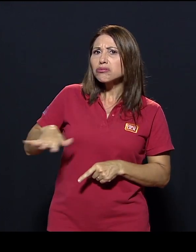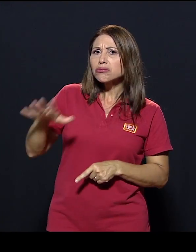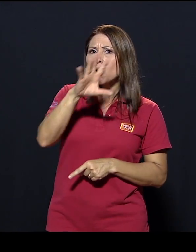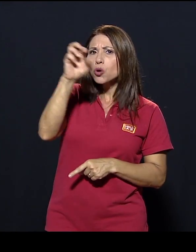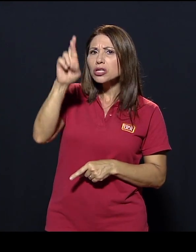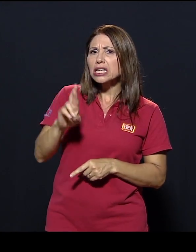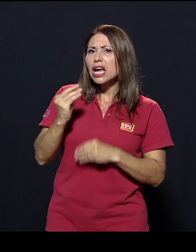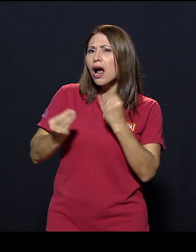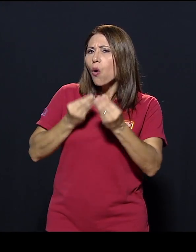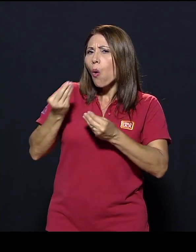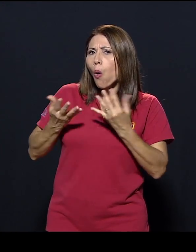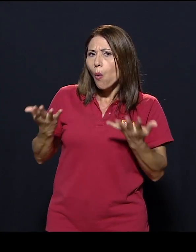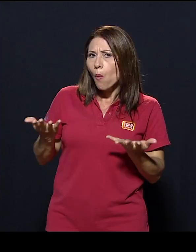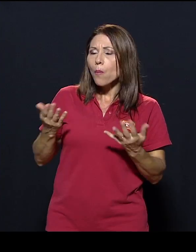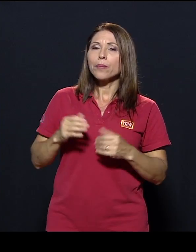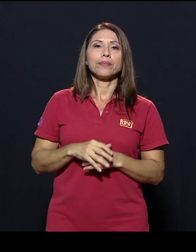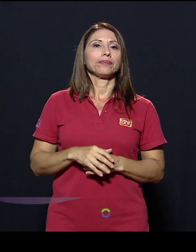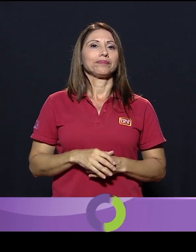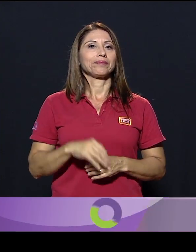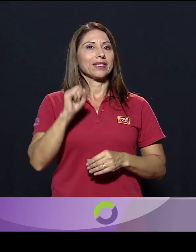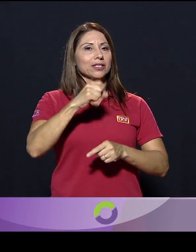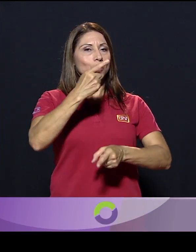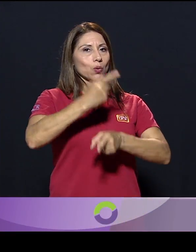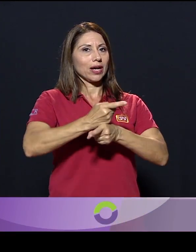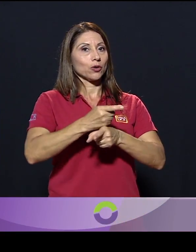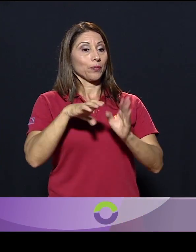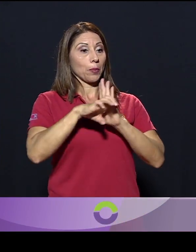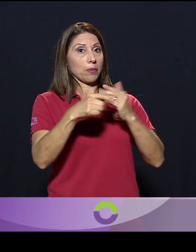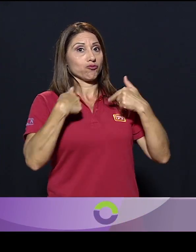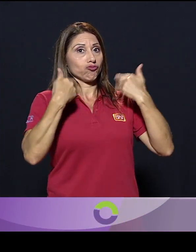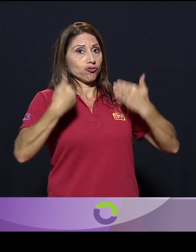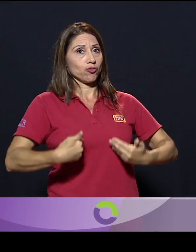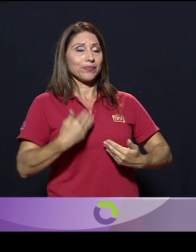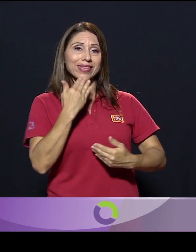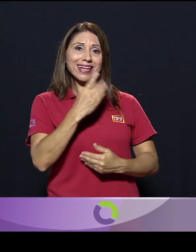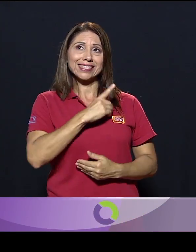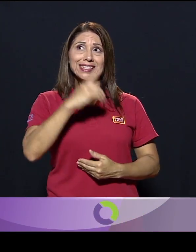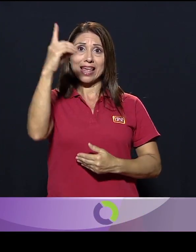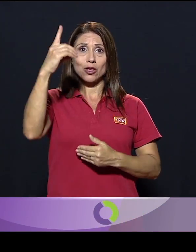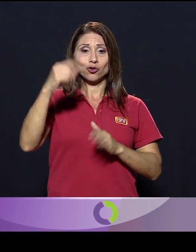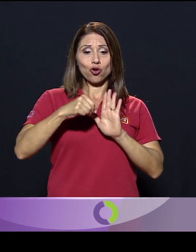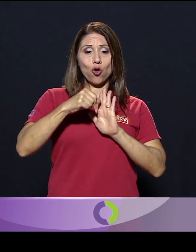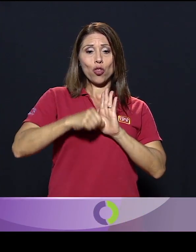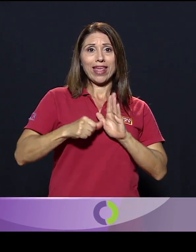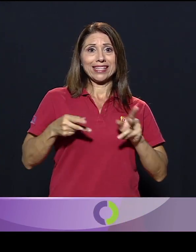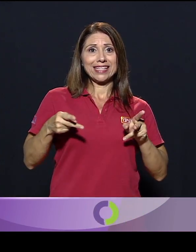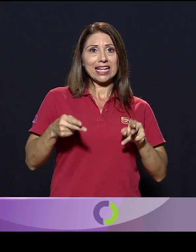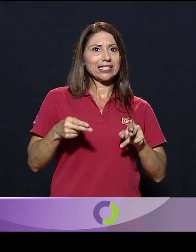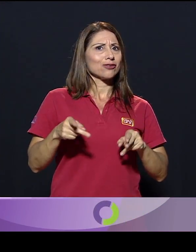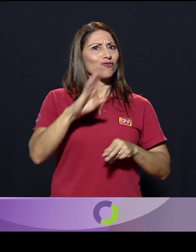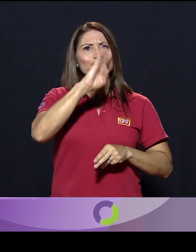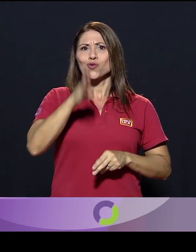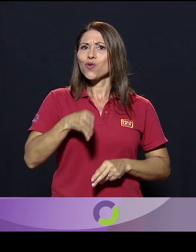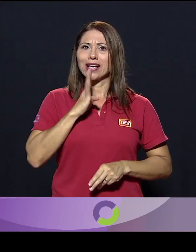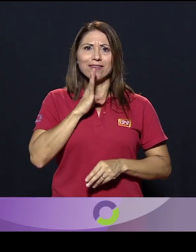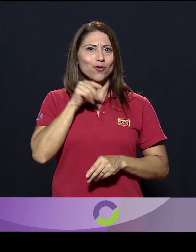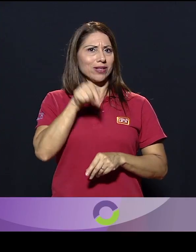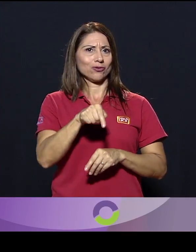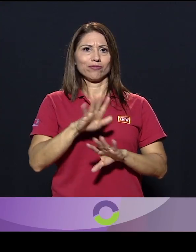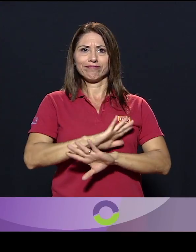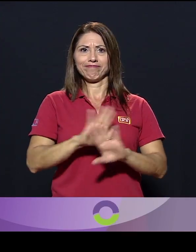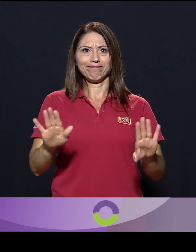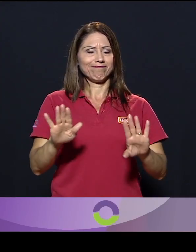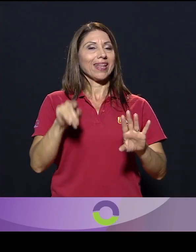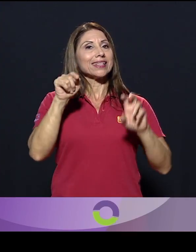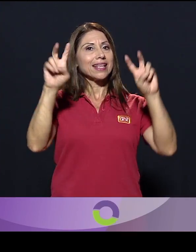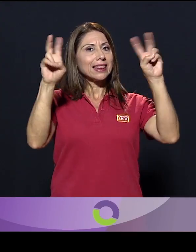Rica se está dando ese fenómeno? Es correcto. Al menos en mi caso, gracias a Dios, lo que fue la parte de esterilización nunca se tocó,